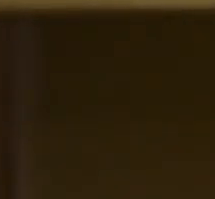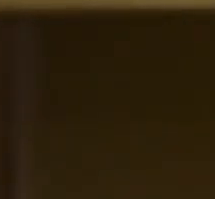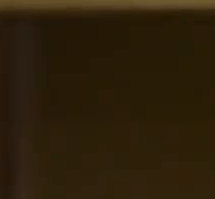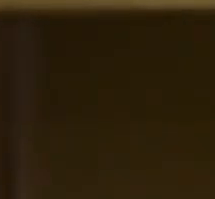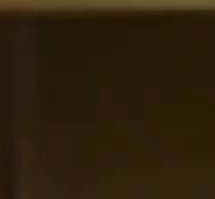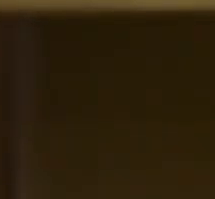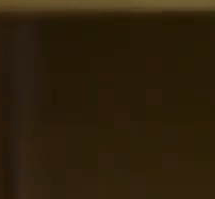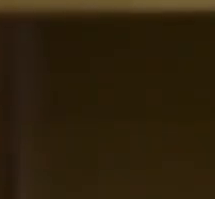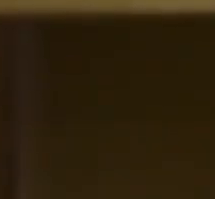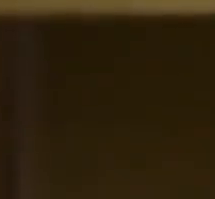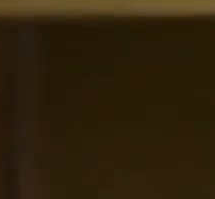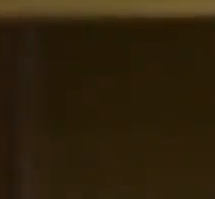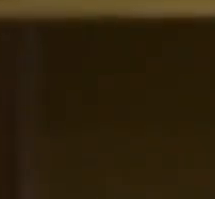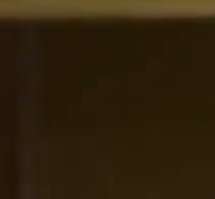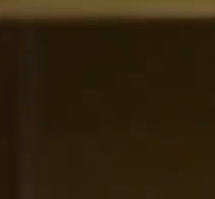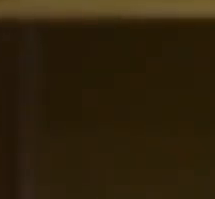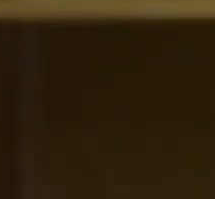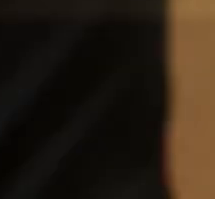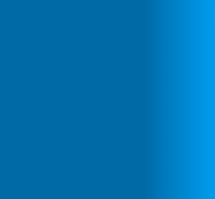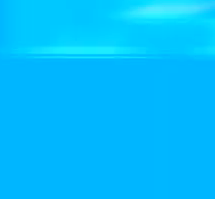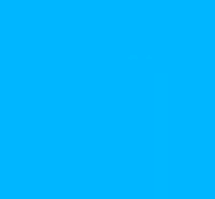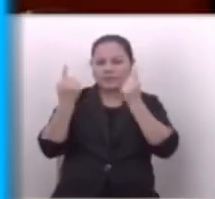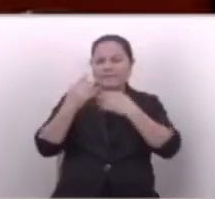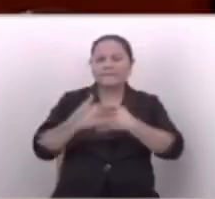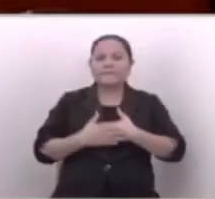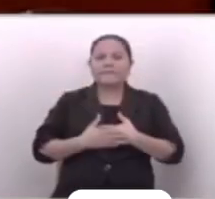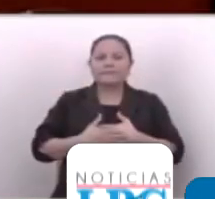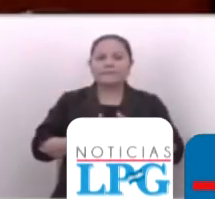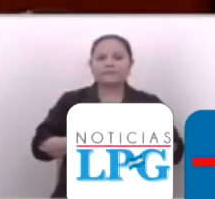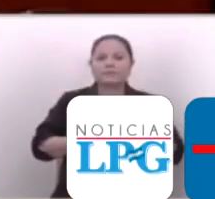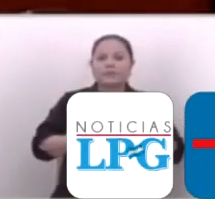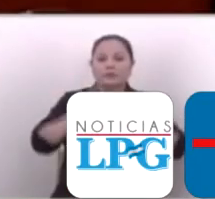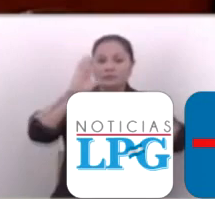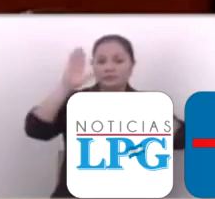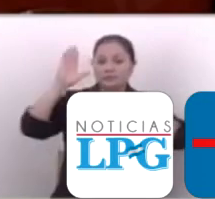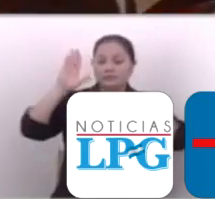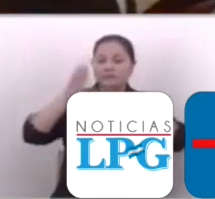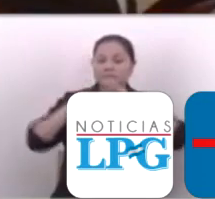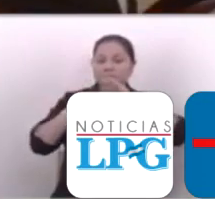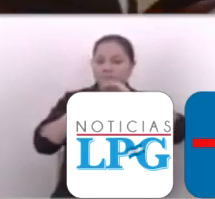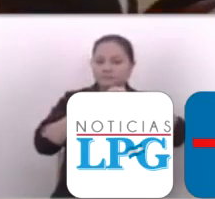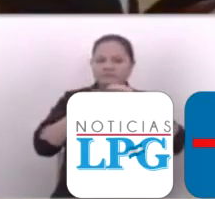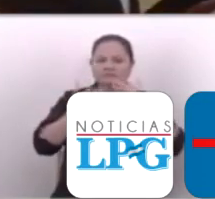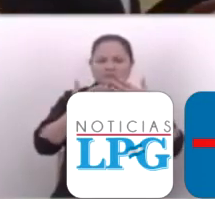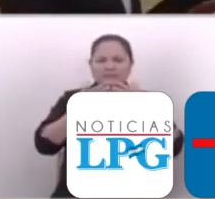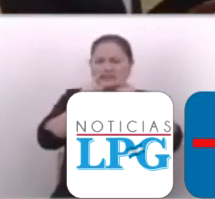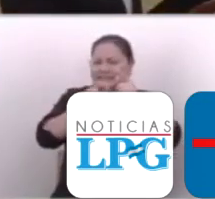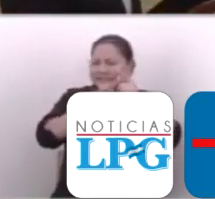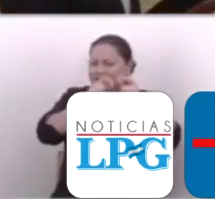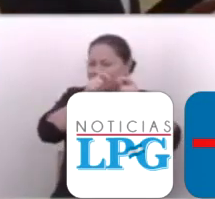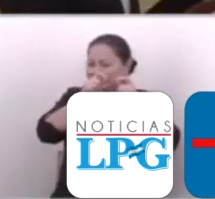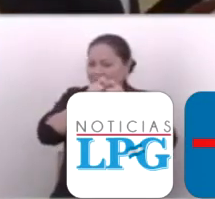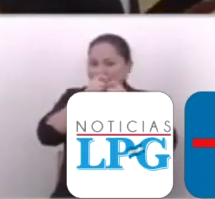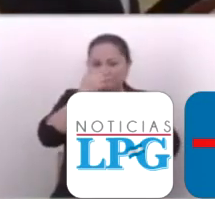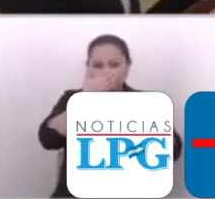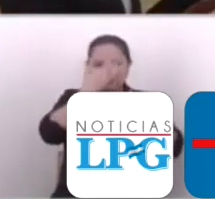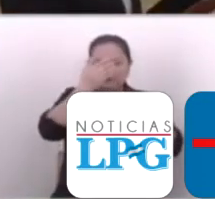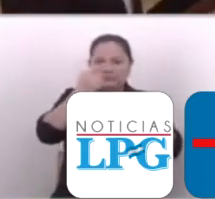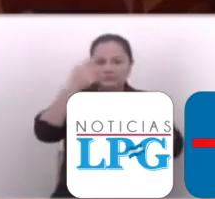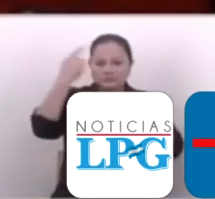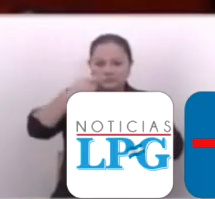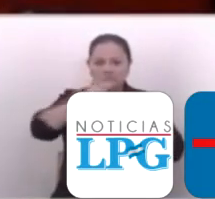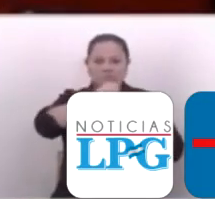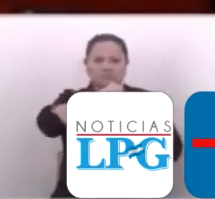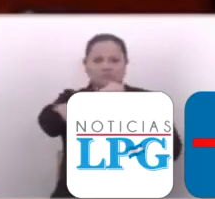transferirse a las cuentas del tribunal supremo electoral un informe de veeduría ciudadana realizada al proceso de elección del titular